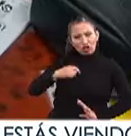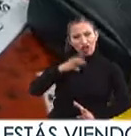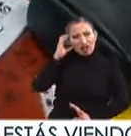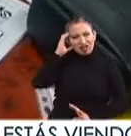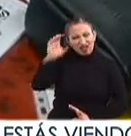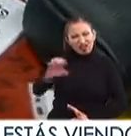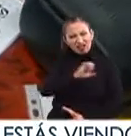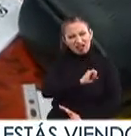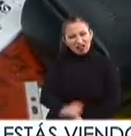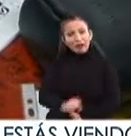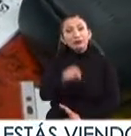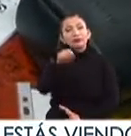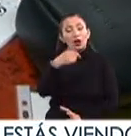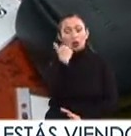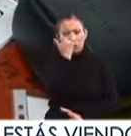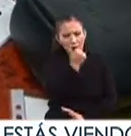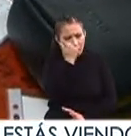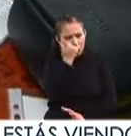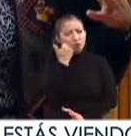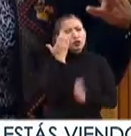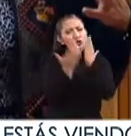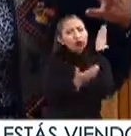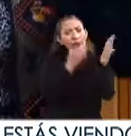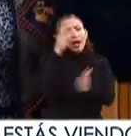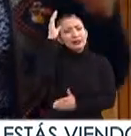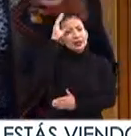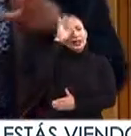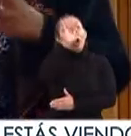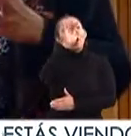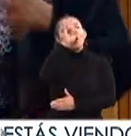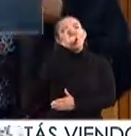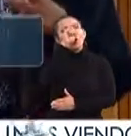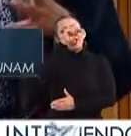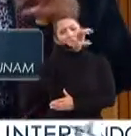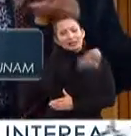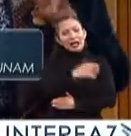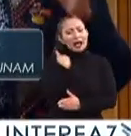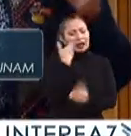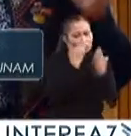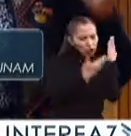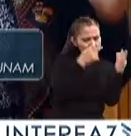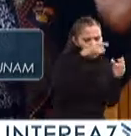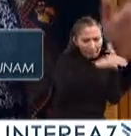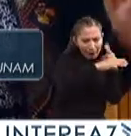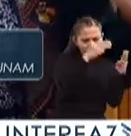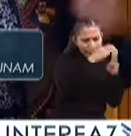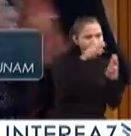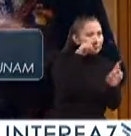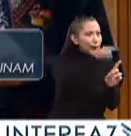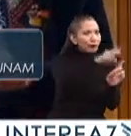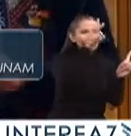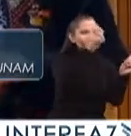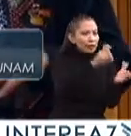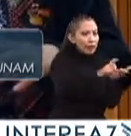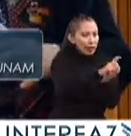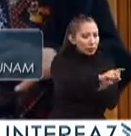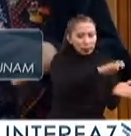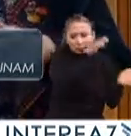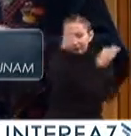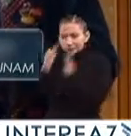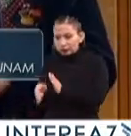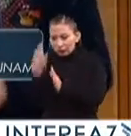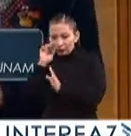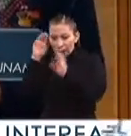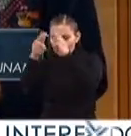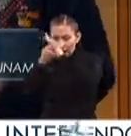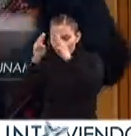cierto que un estudiante de ciencia forense salta de una asignatura en donde vio temas de derecho a una en